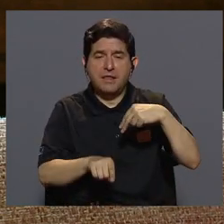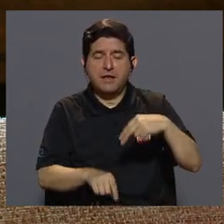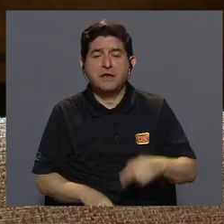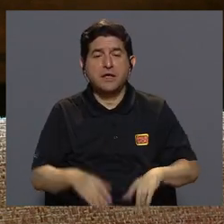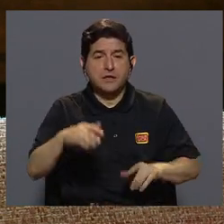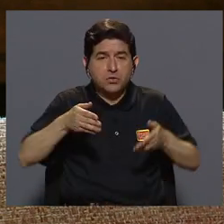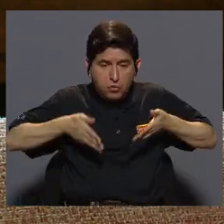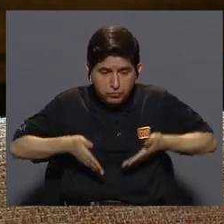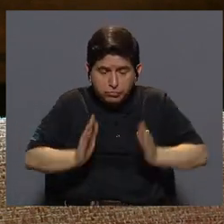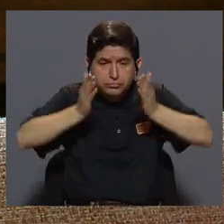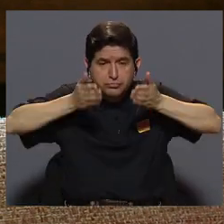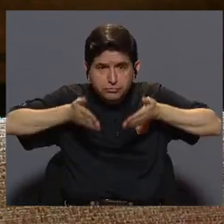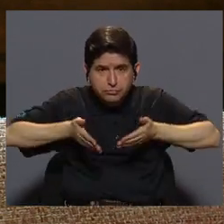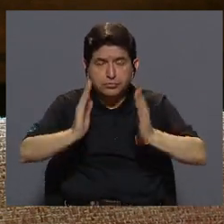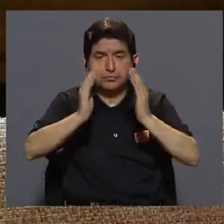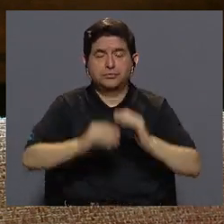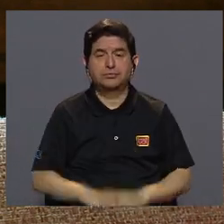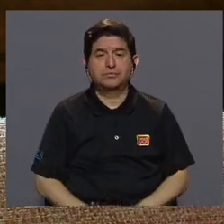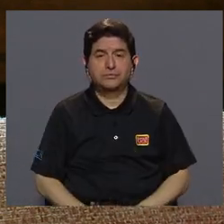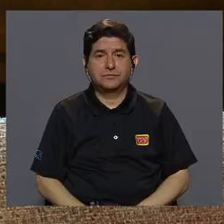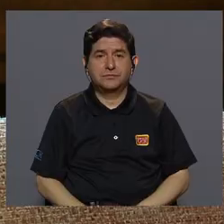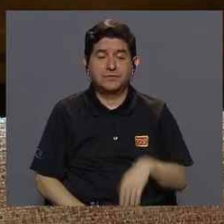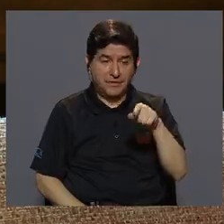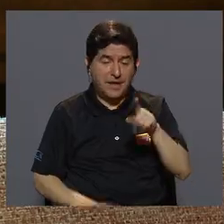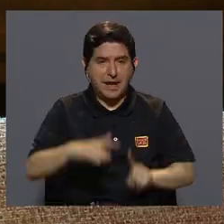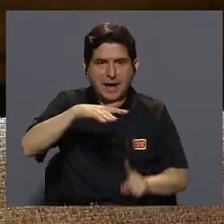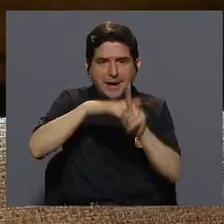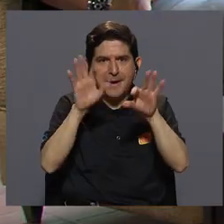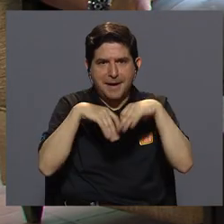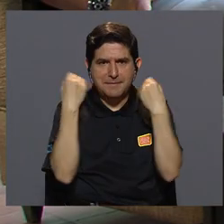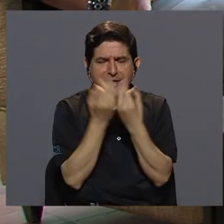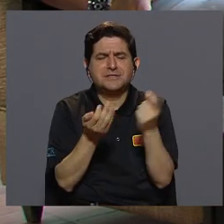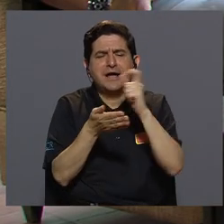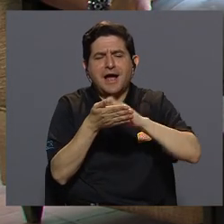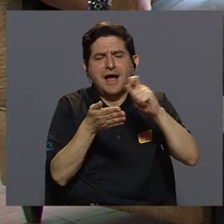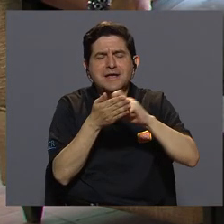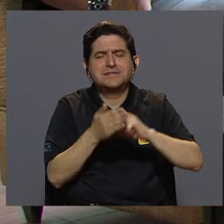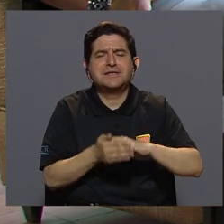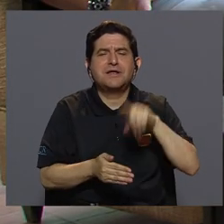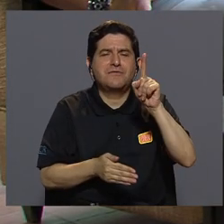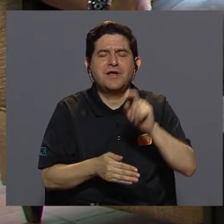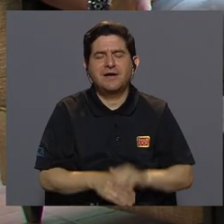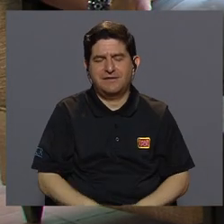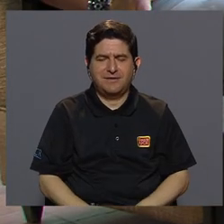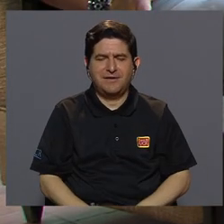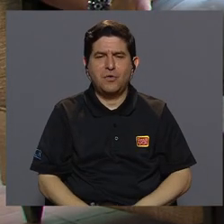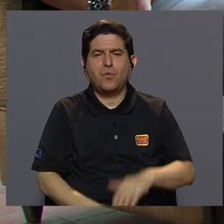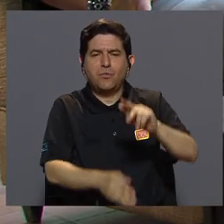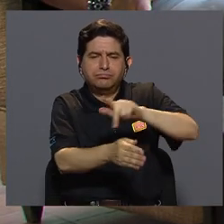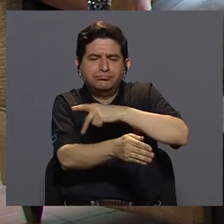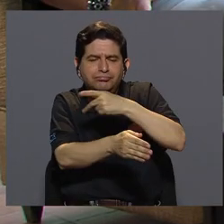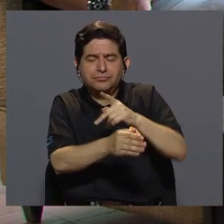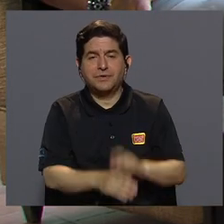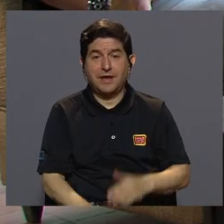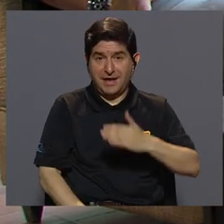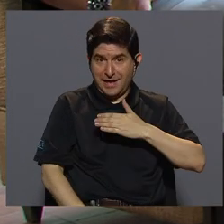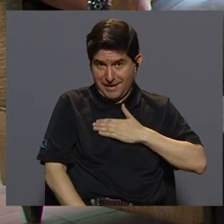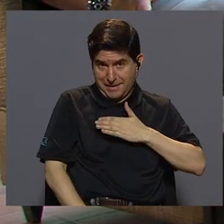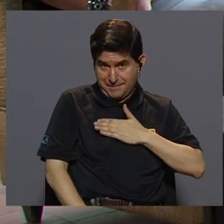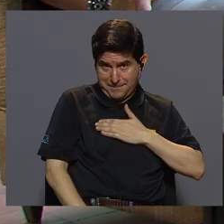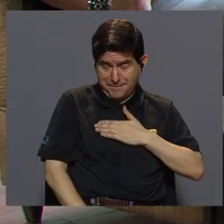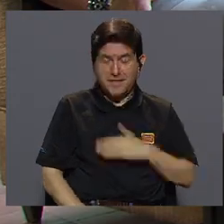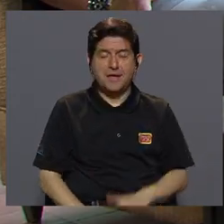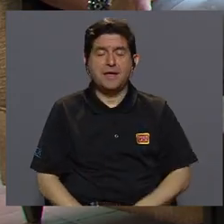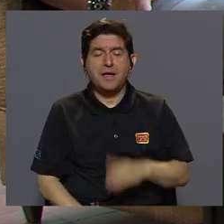iba teniendo, que iban llegando a la familia, le escribía un verso. Y el verso que me